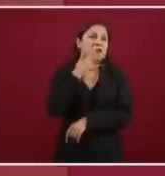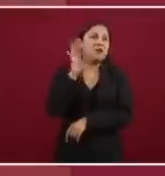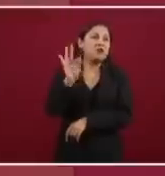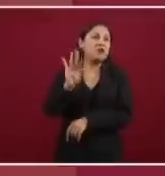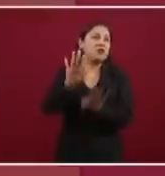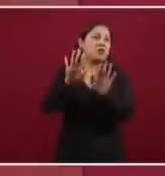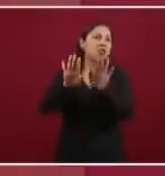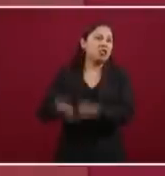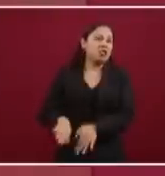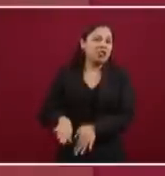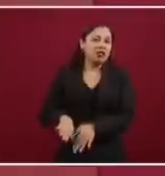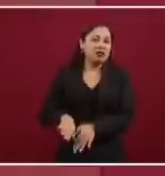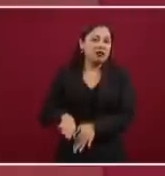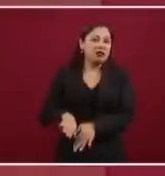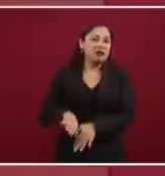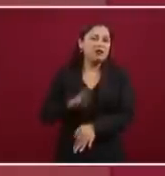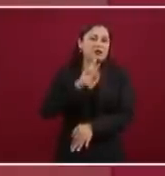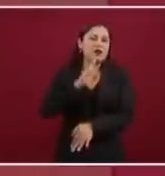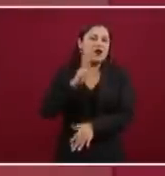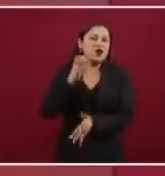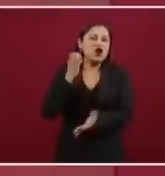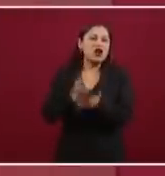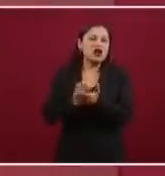elevaron a rango supremo la economía